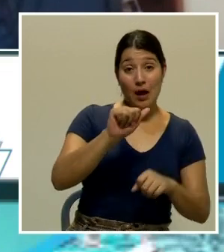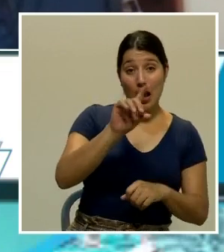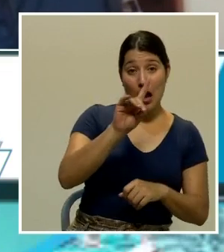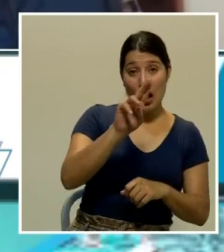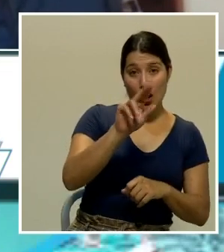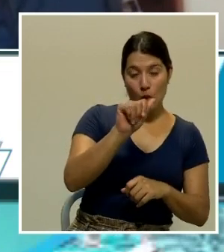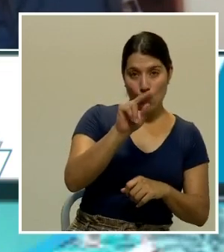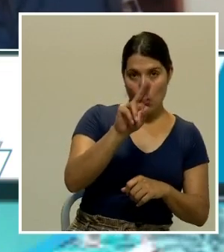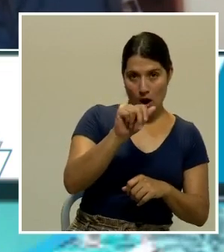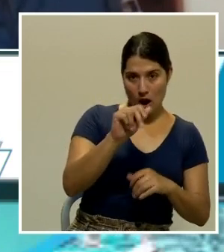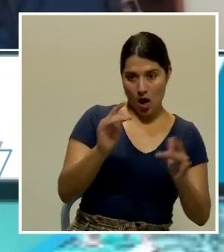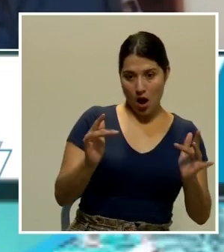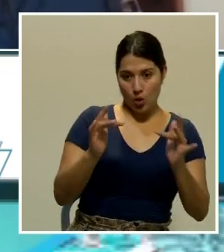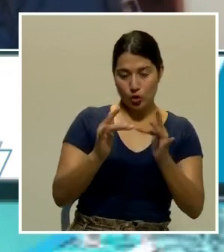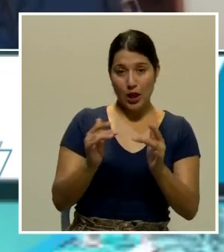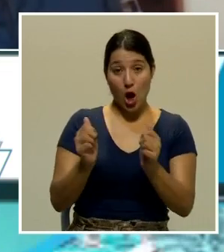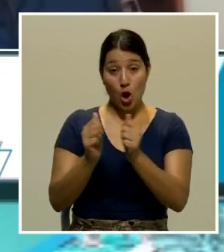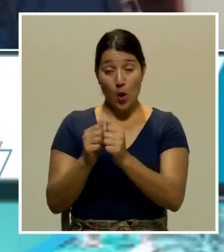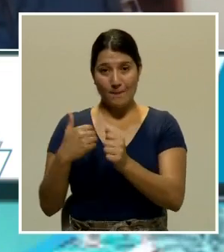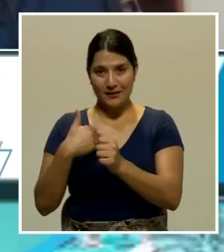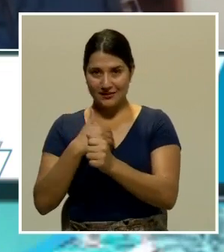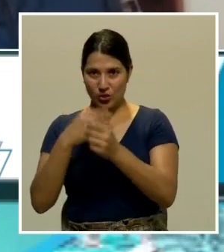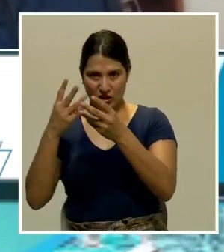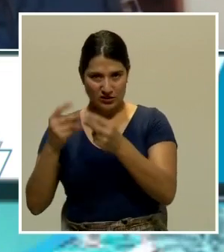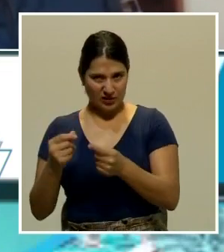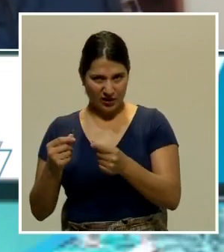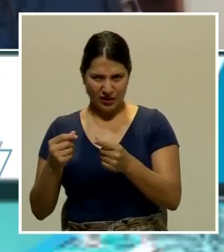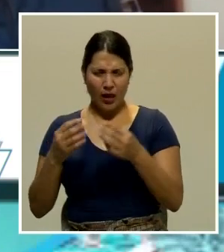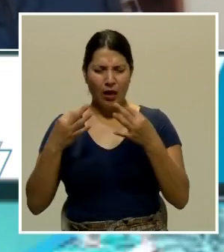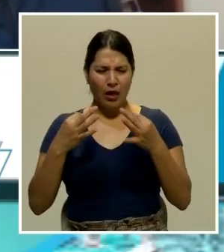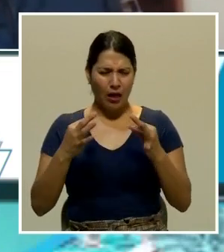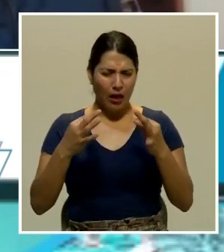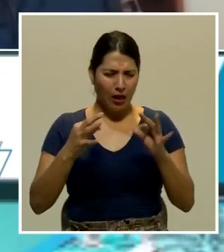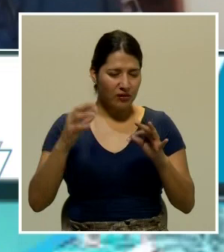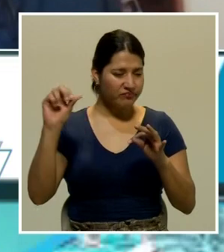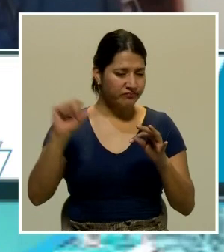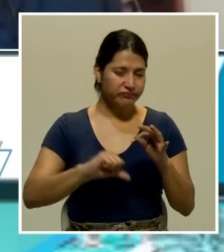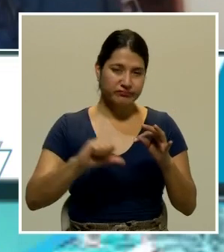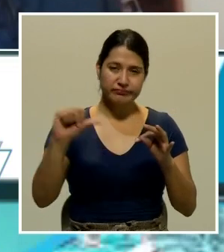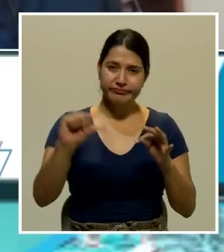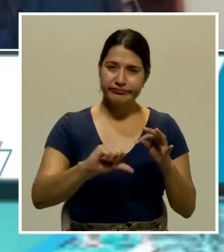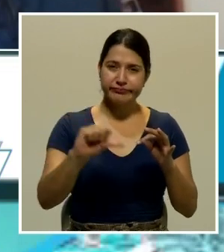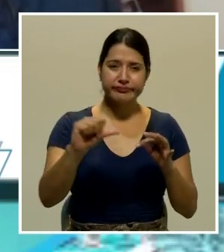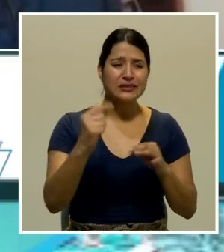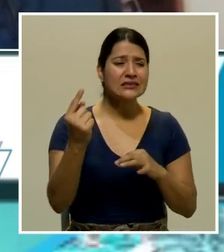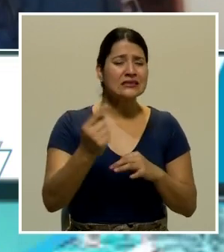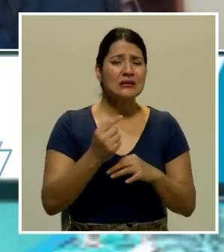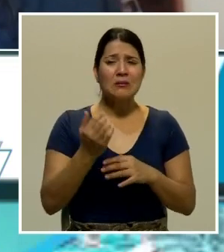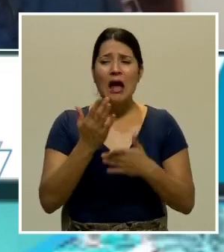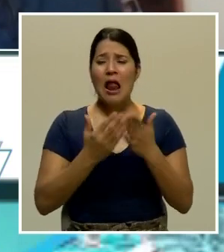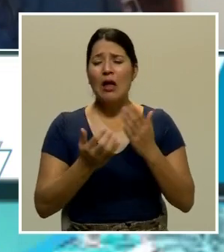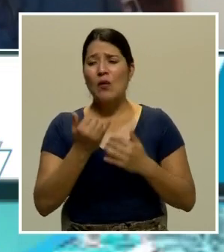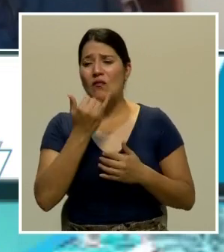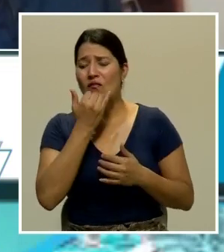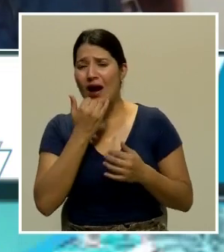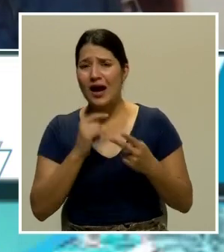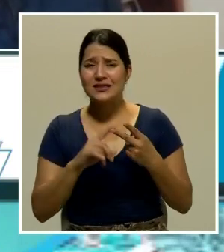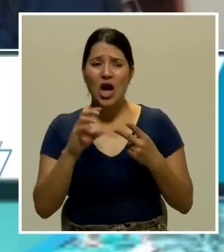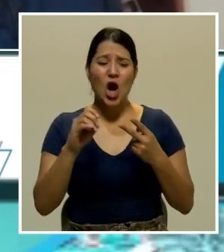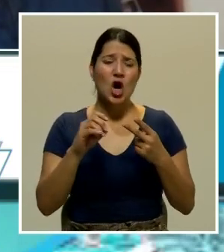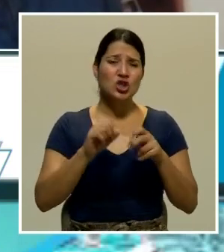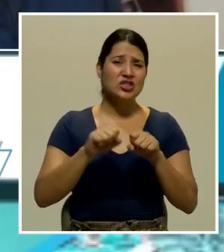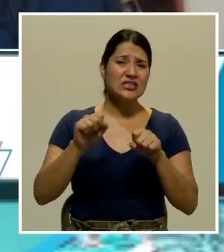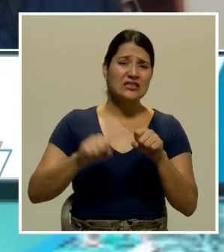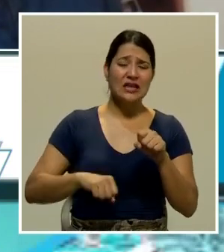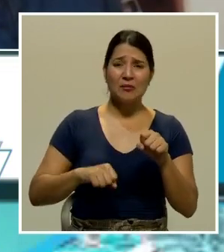las aduanas, con Hacienda. Y siempre falla algo o se descontinúan los sistemas. Hubo, al menos